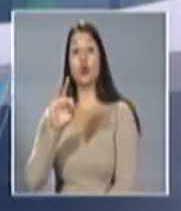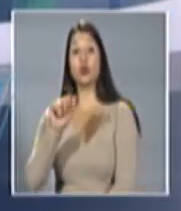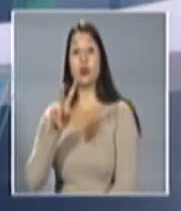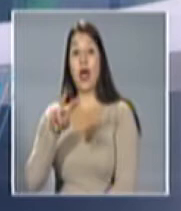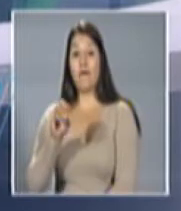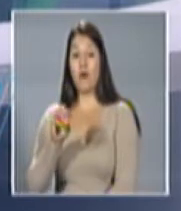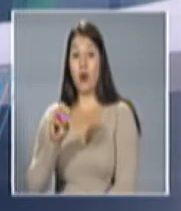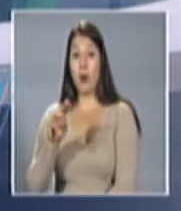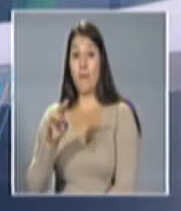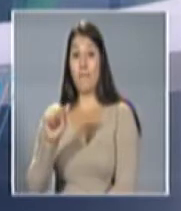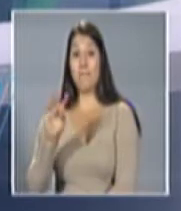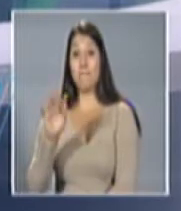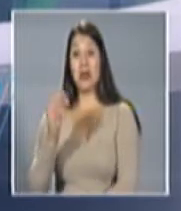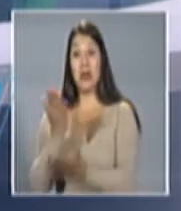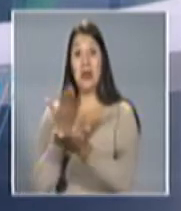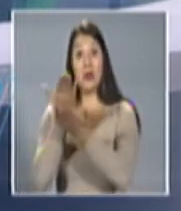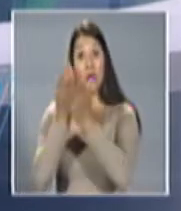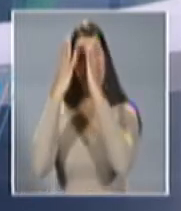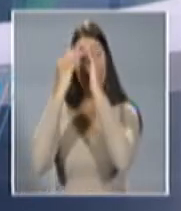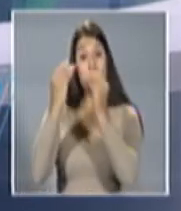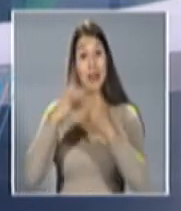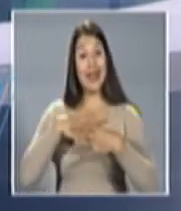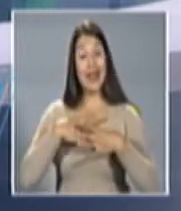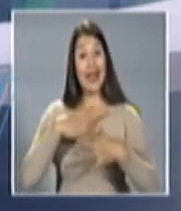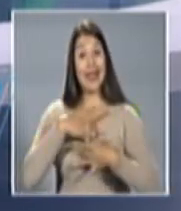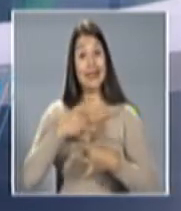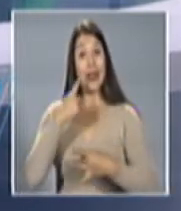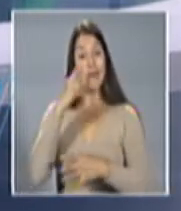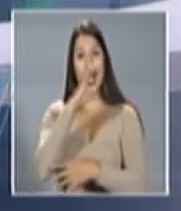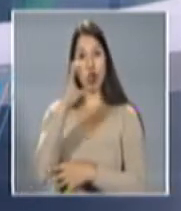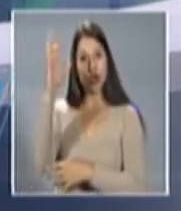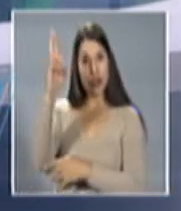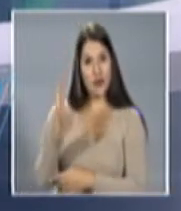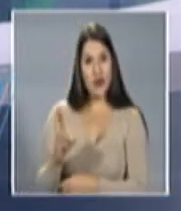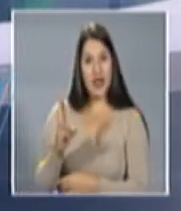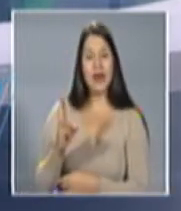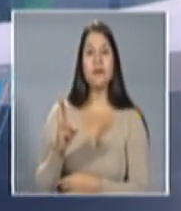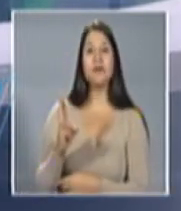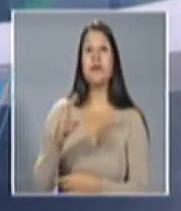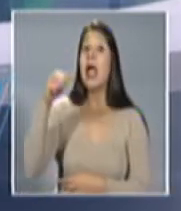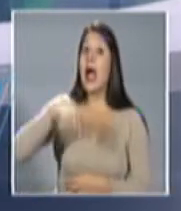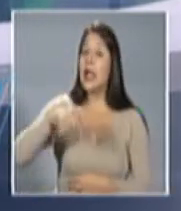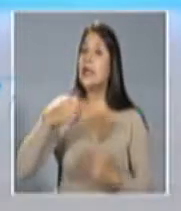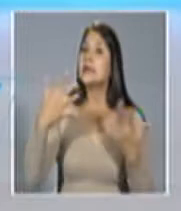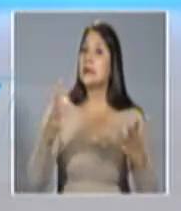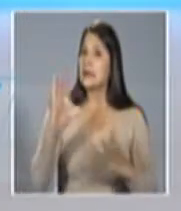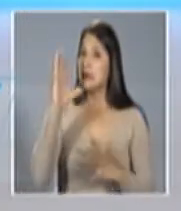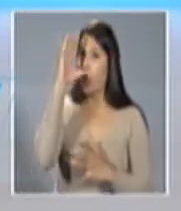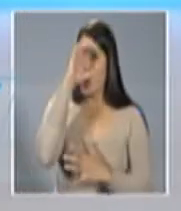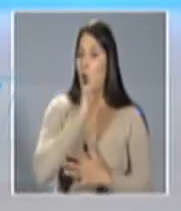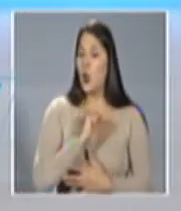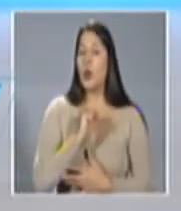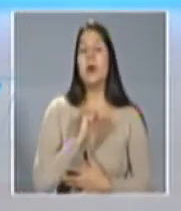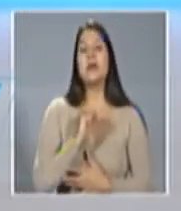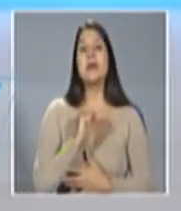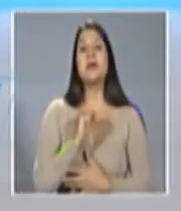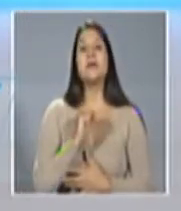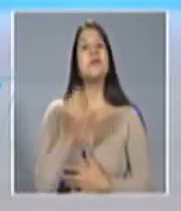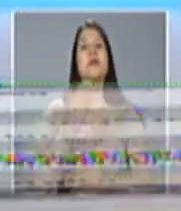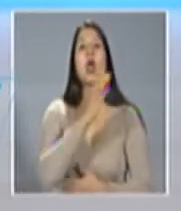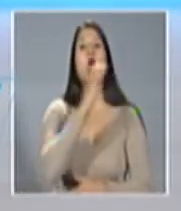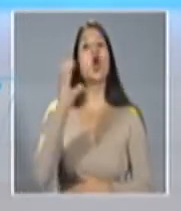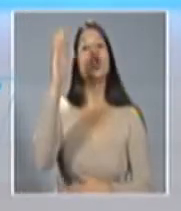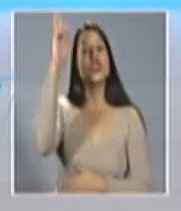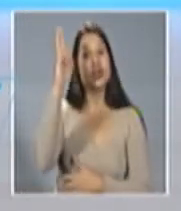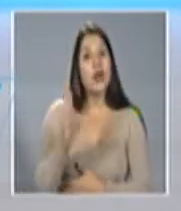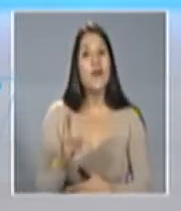unos documentos, unos informes muy interesantes al país de que hablan del tema de las municiones. Bueno, aquí nos hemos llegado a dar cuenta a partir de estos informes que Costa Rica